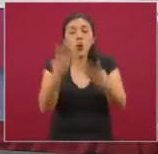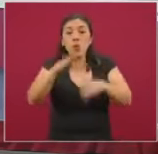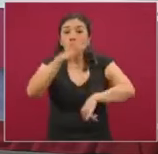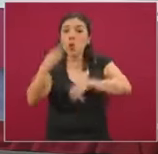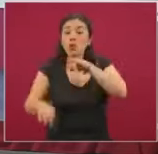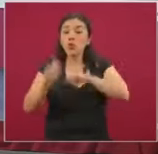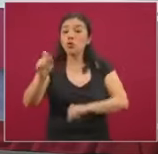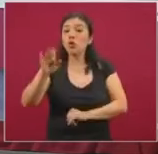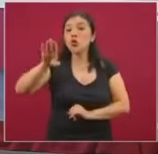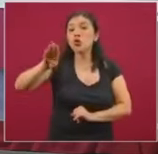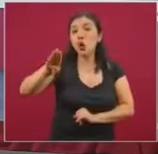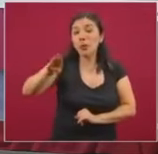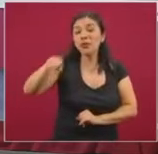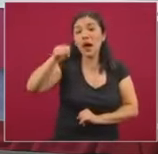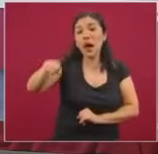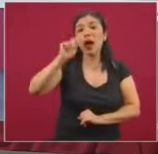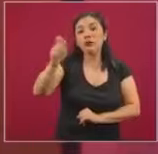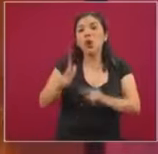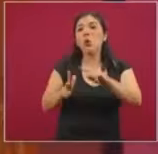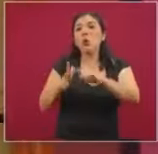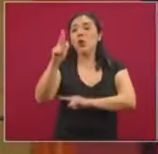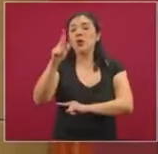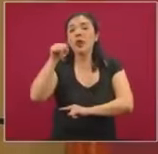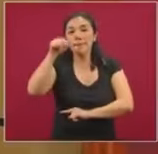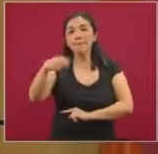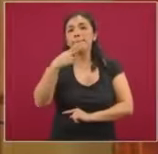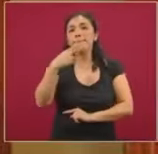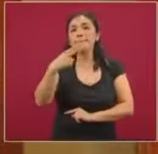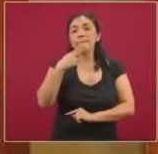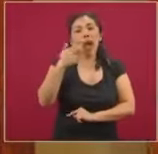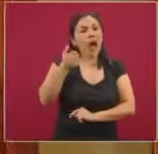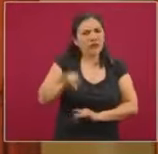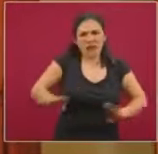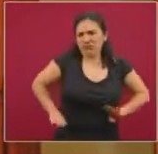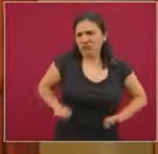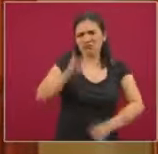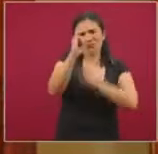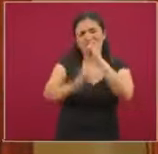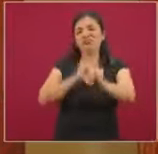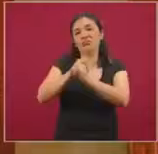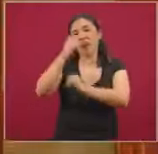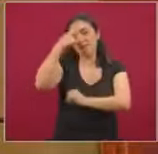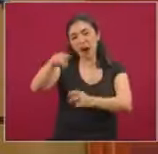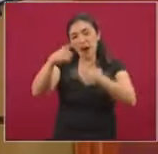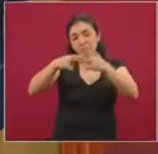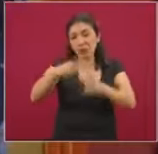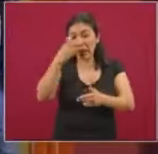percentil 90, es el punto de corte que se ha utilizado de manera internacional también para